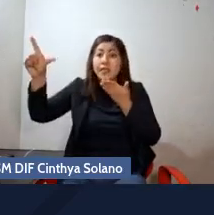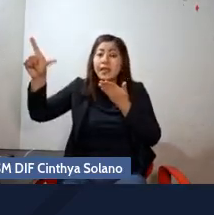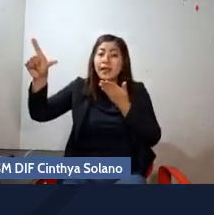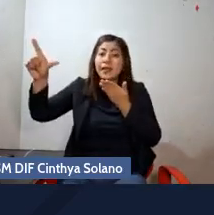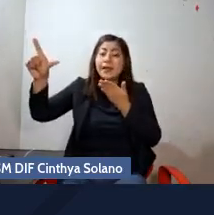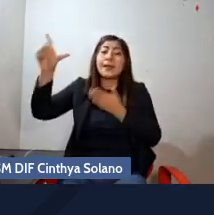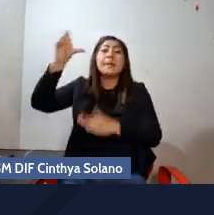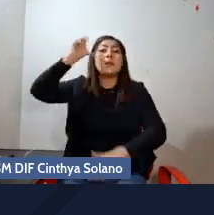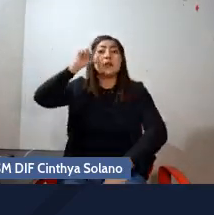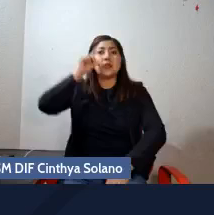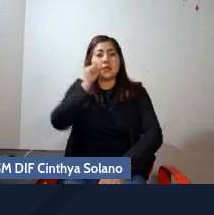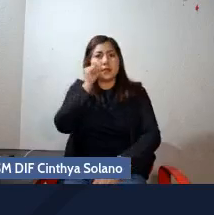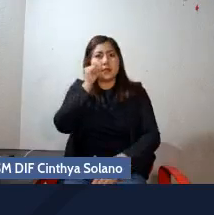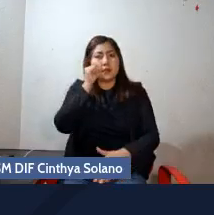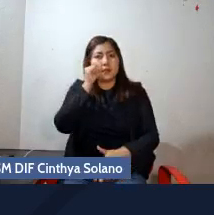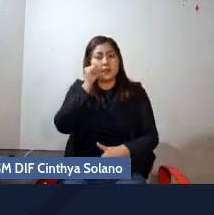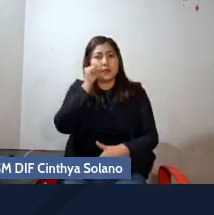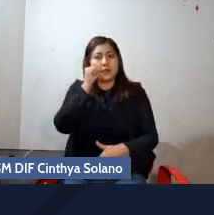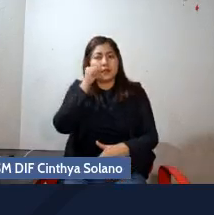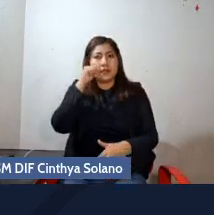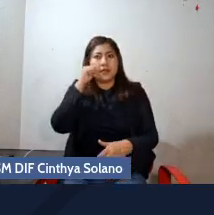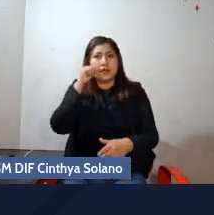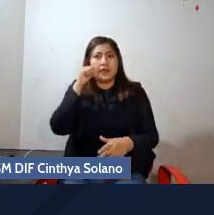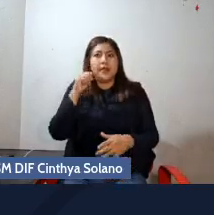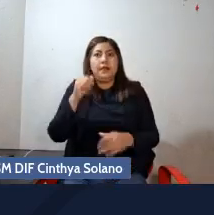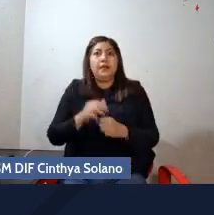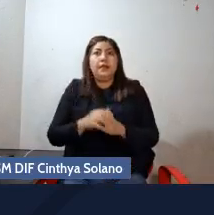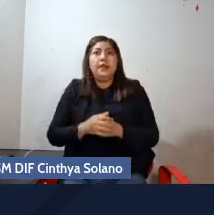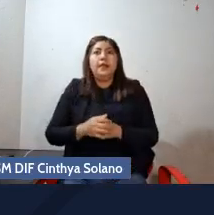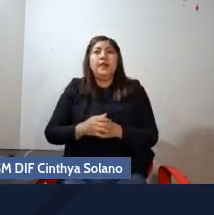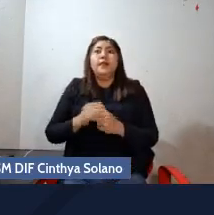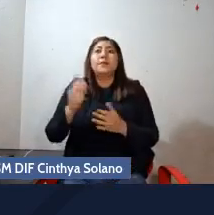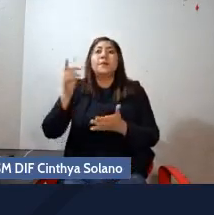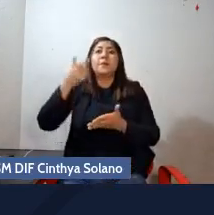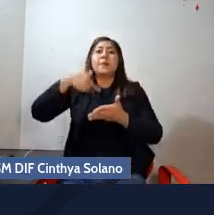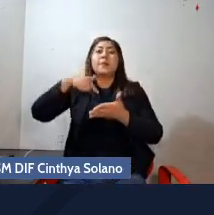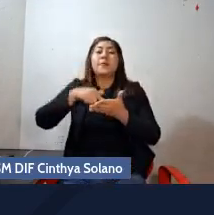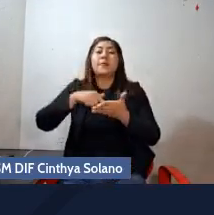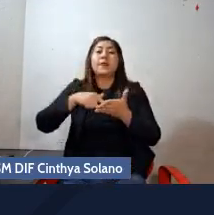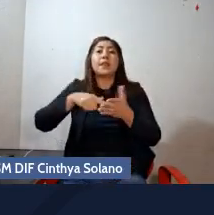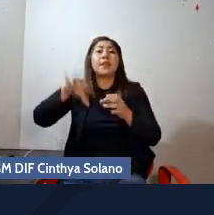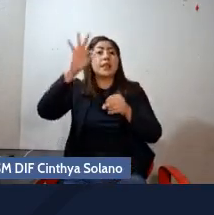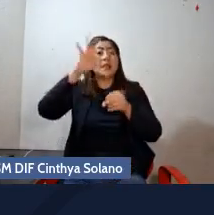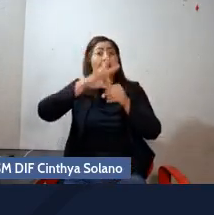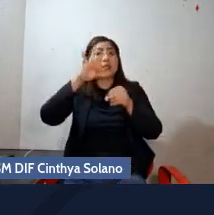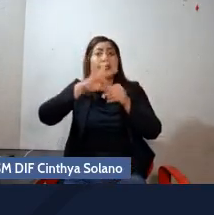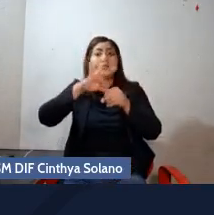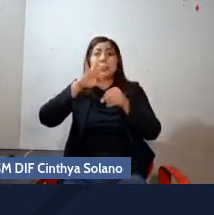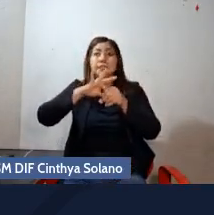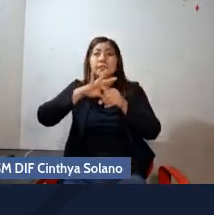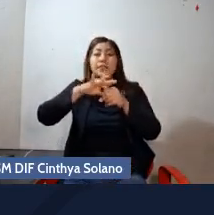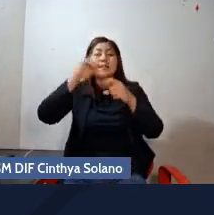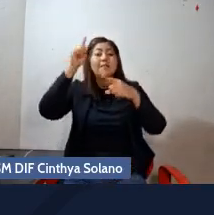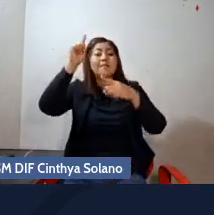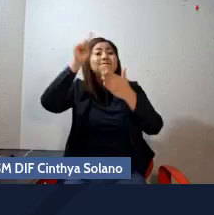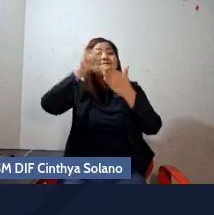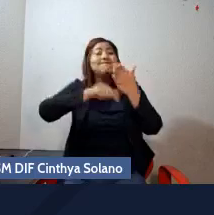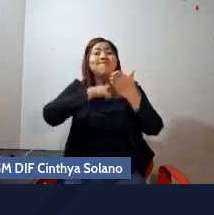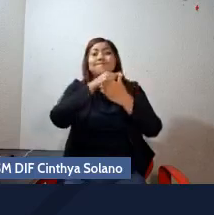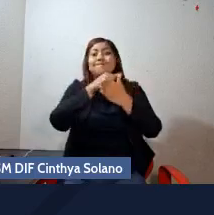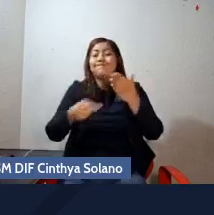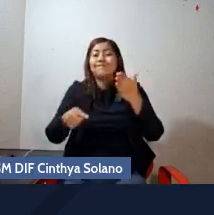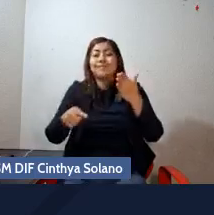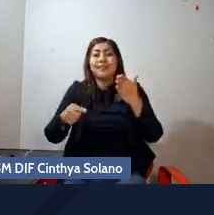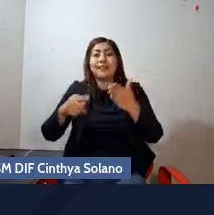alrededores de las mesas directivas de casilla debe ya de estarse retirando inicialmente esa propaganda para que el domingo